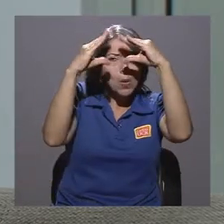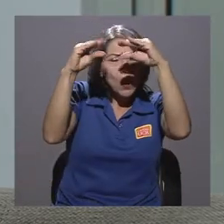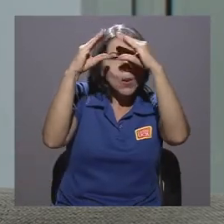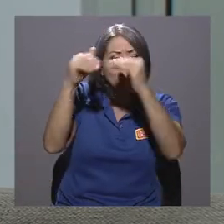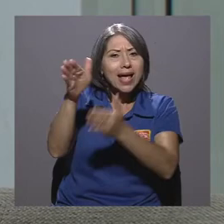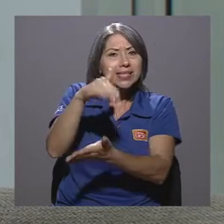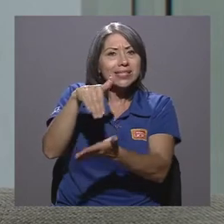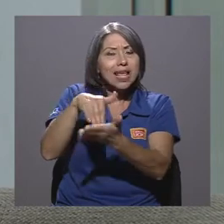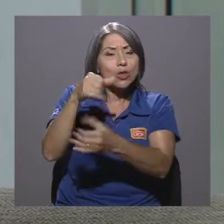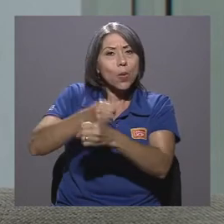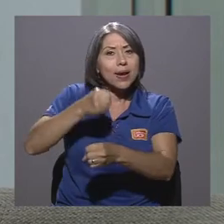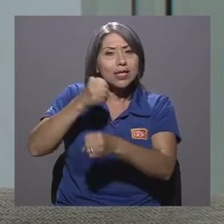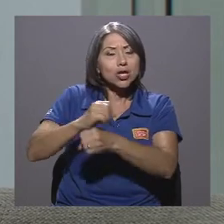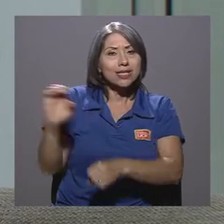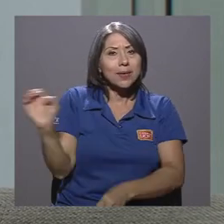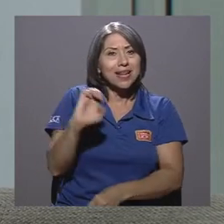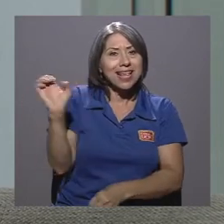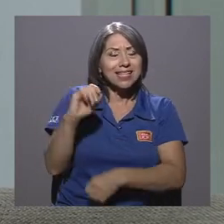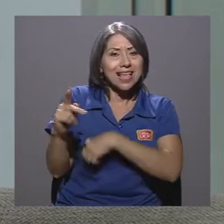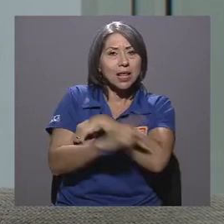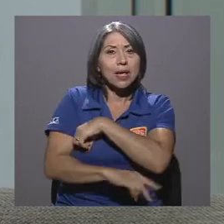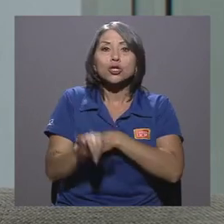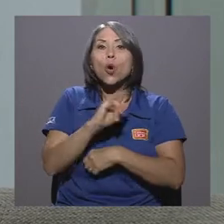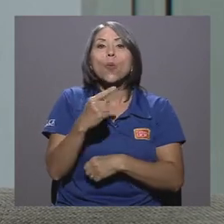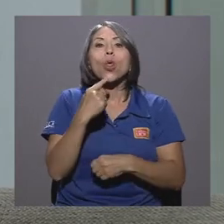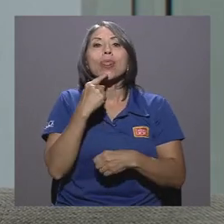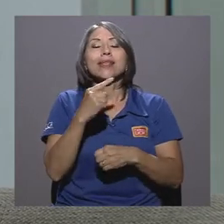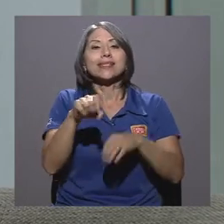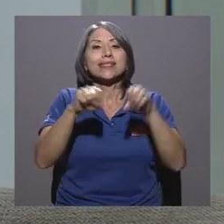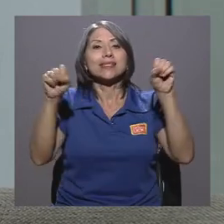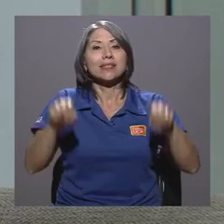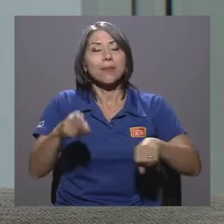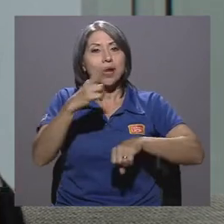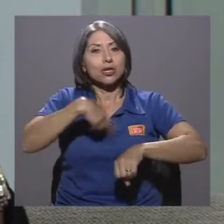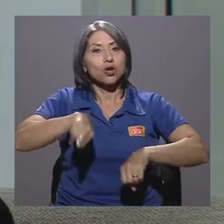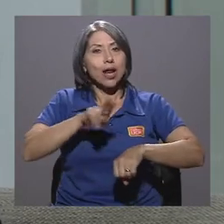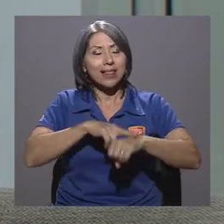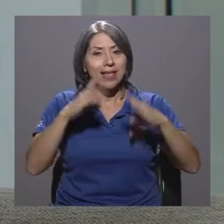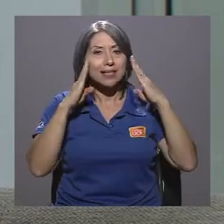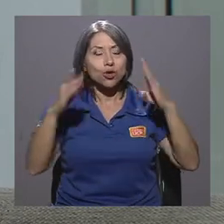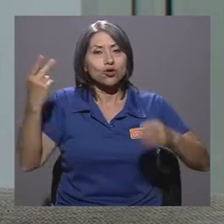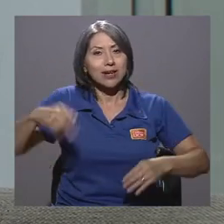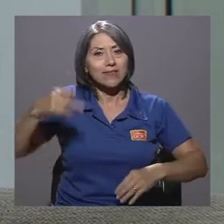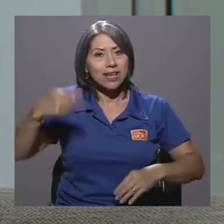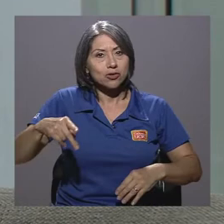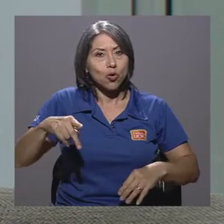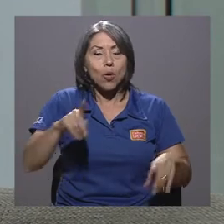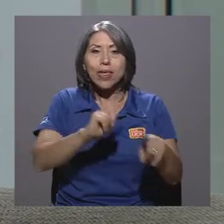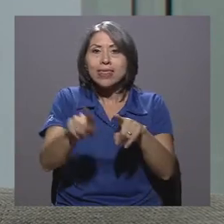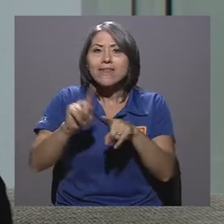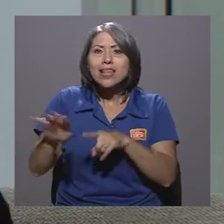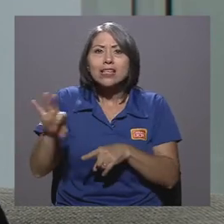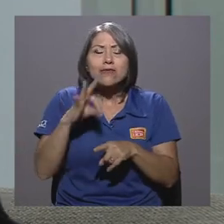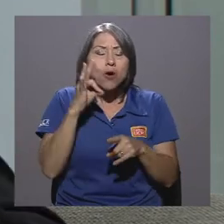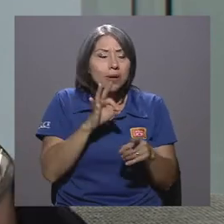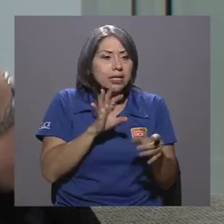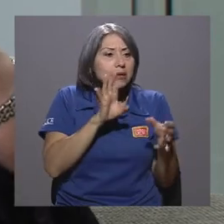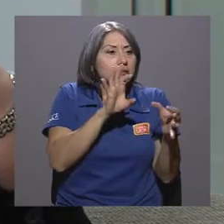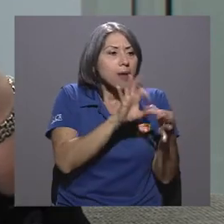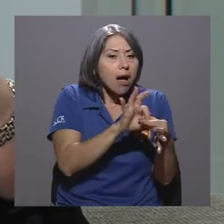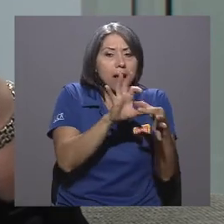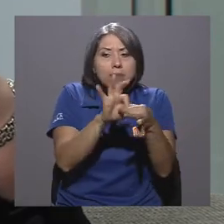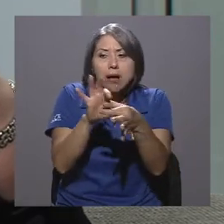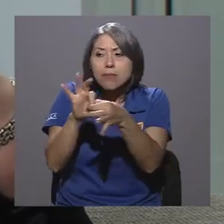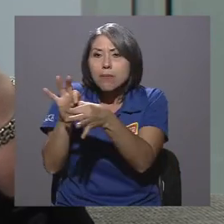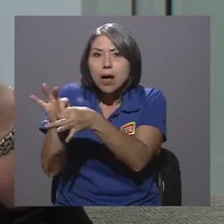de Emergencia del país, como lo estipula el Sistema Nacional de Gestión de Riesgo. Entonces, son una serie de mecanismos de articulación que en este momento